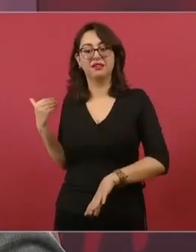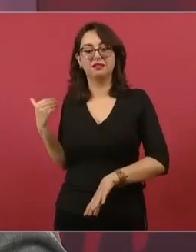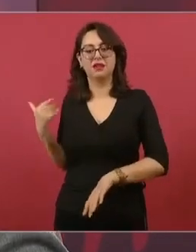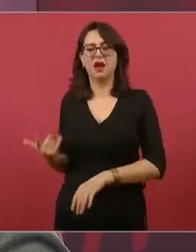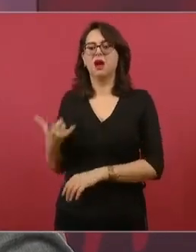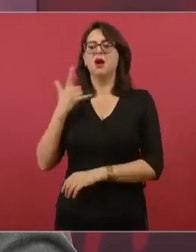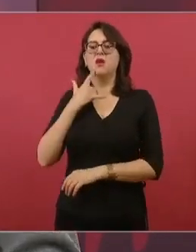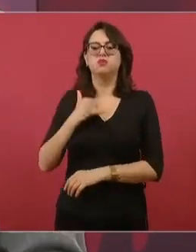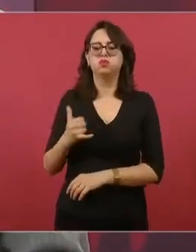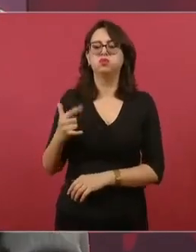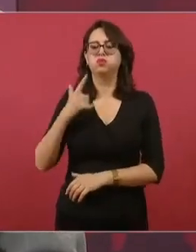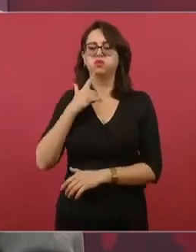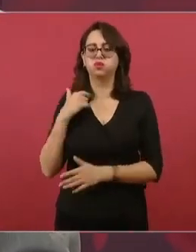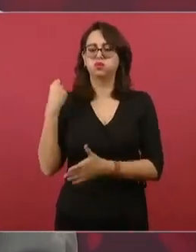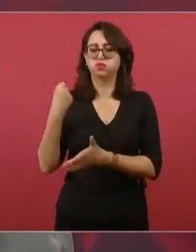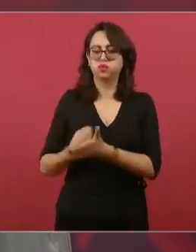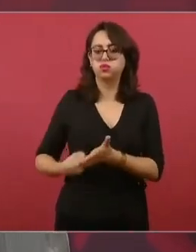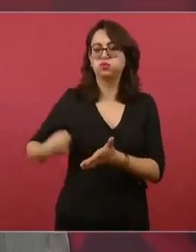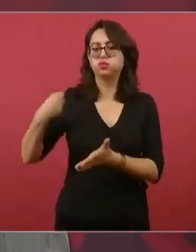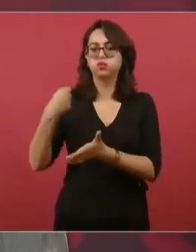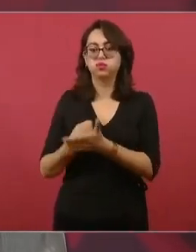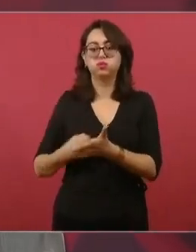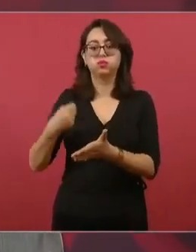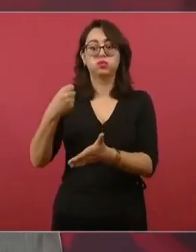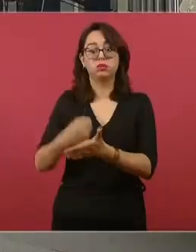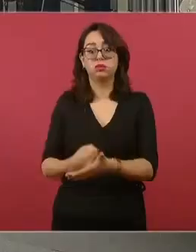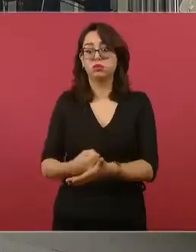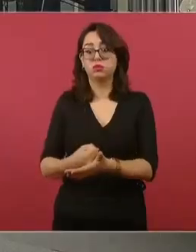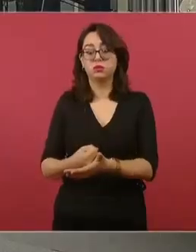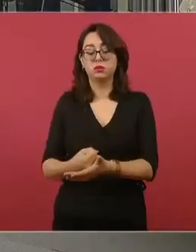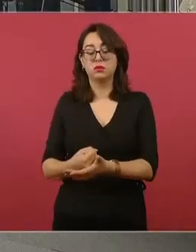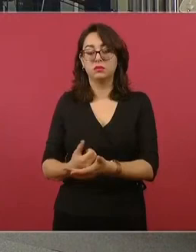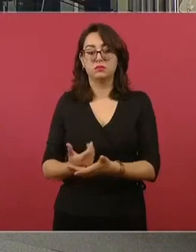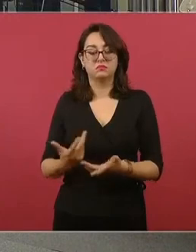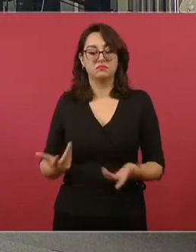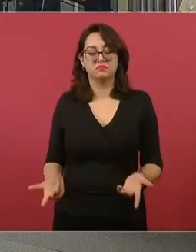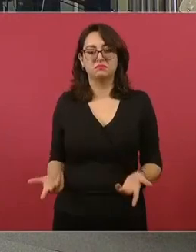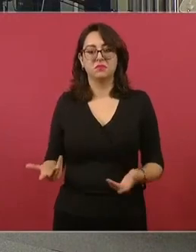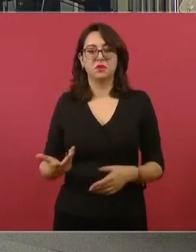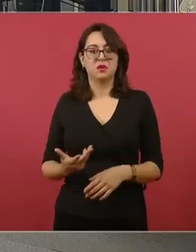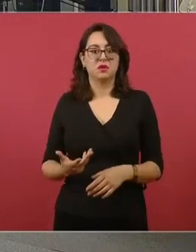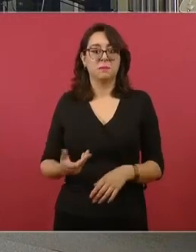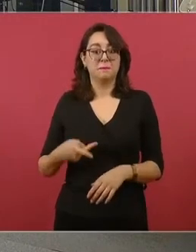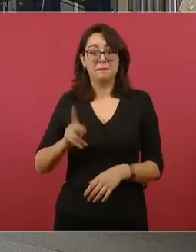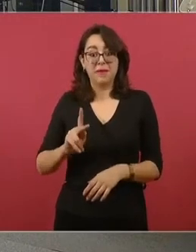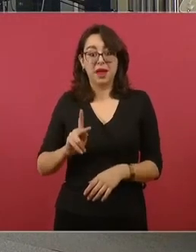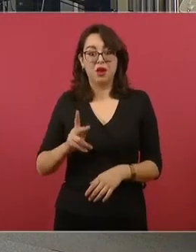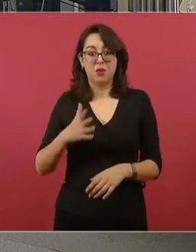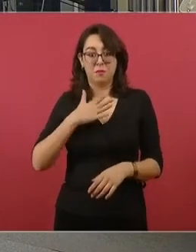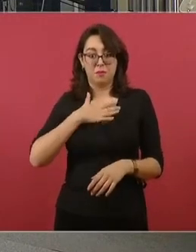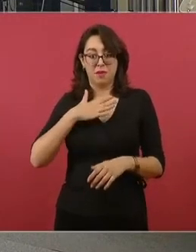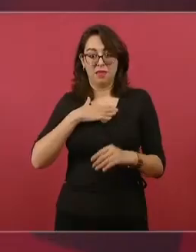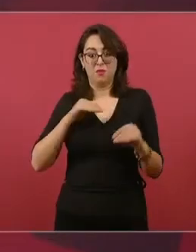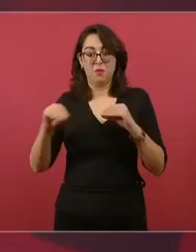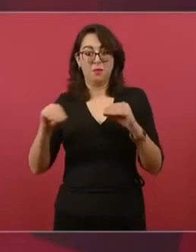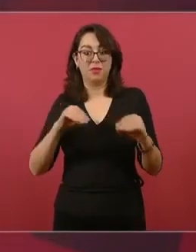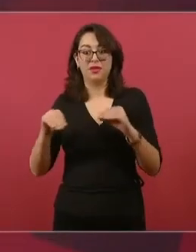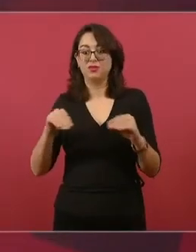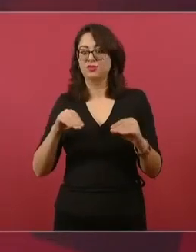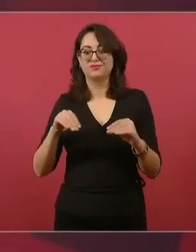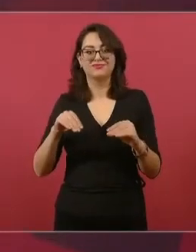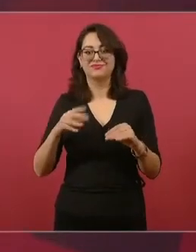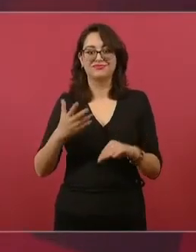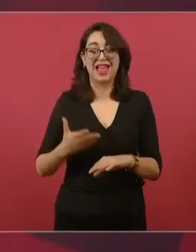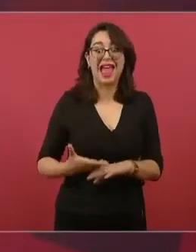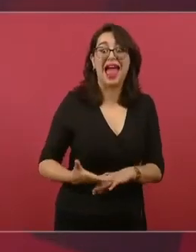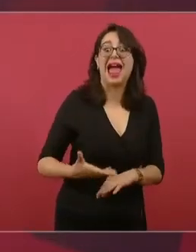en el movimiento estudiantil, en el movimiento obrero, el movimiento campesino, en el movimiento por la